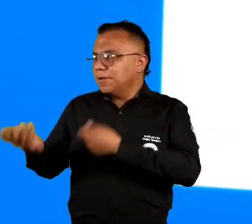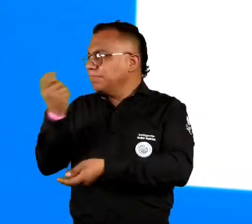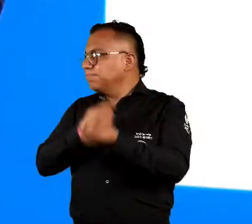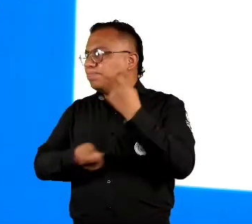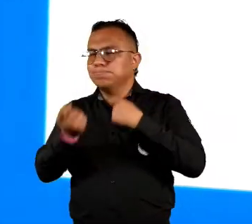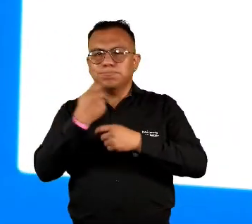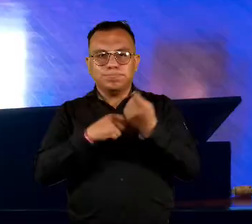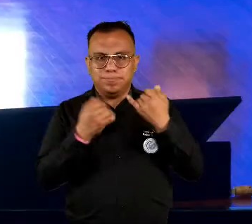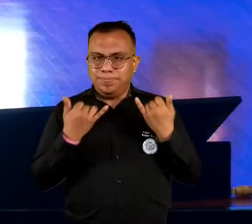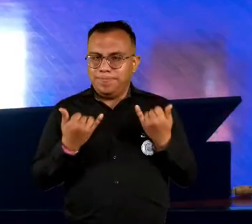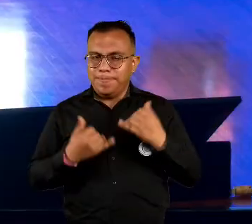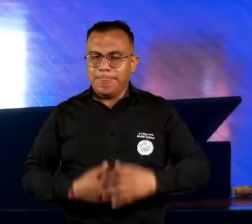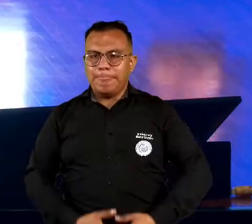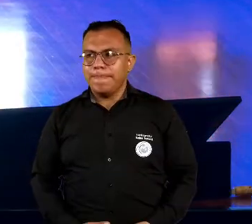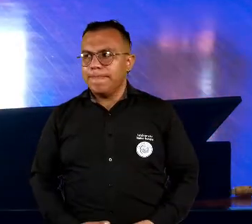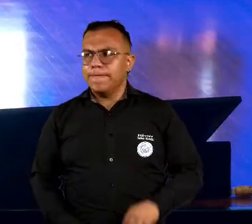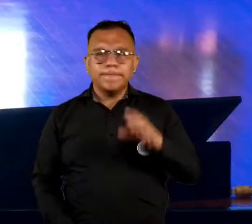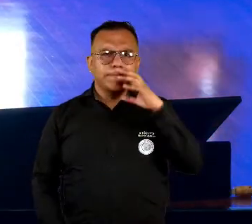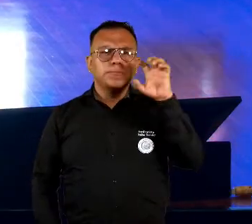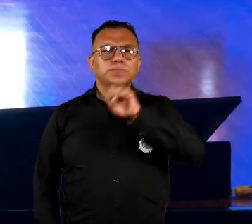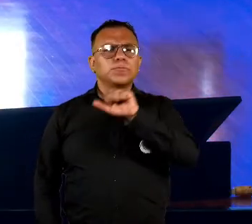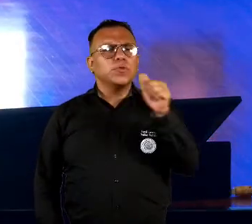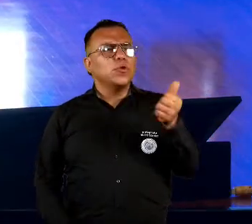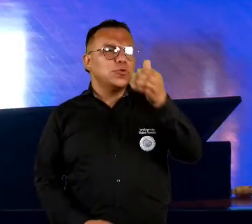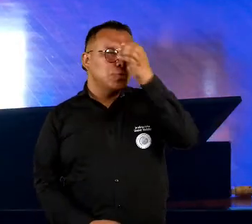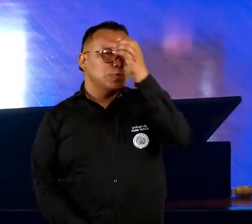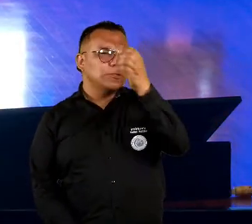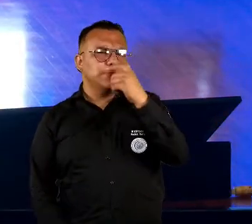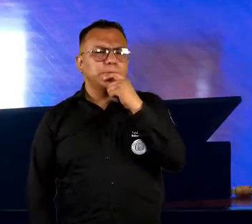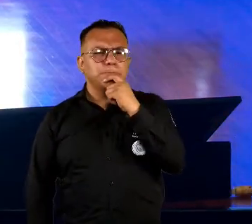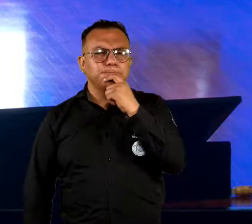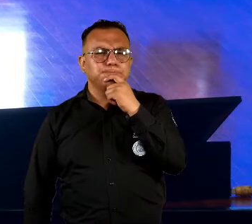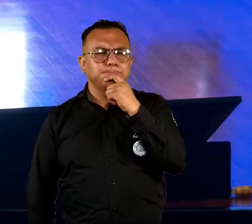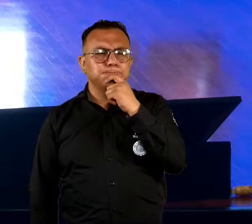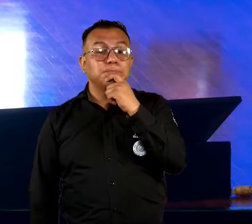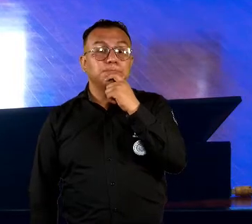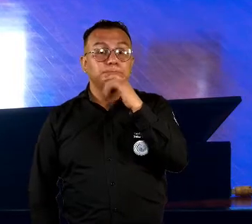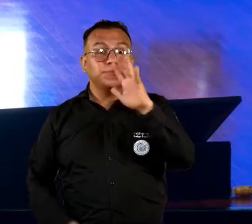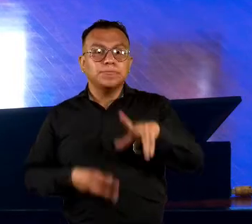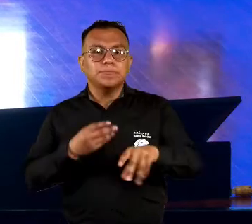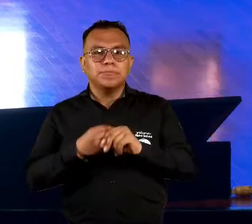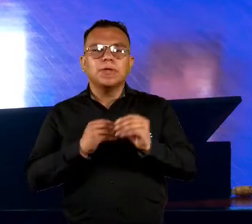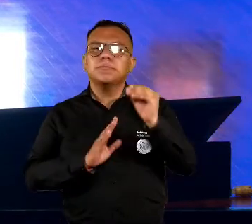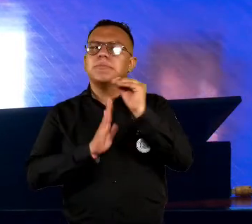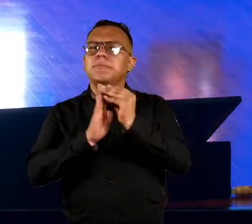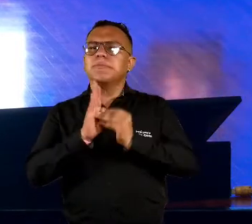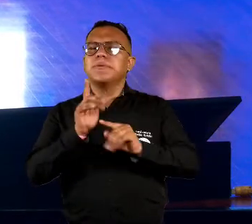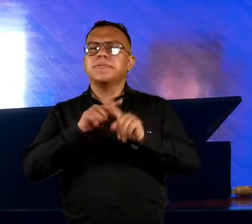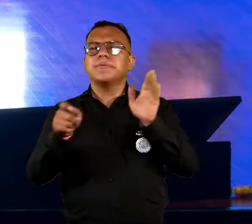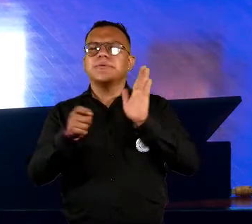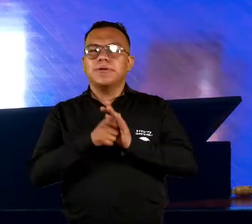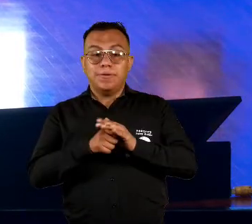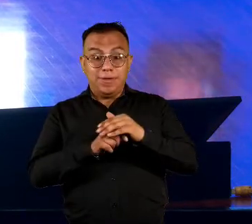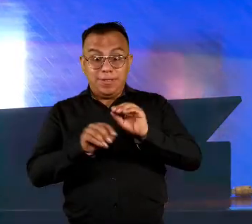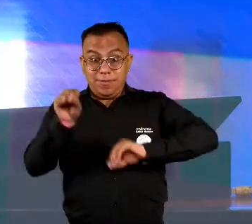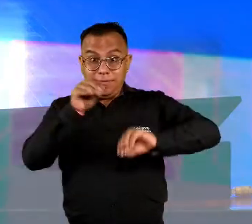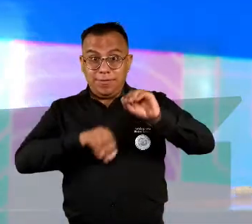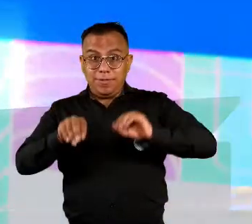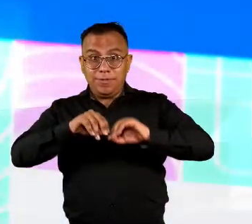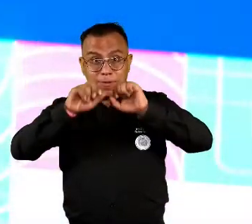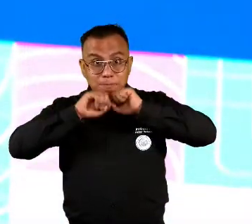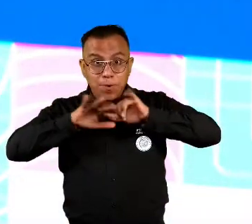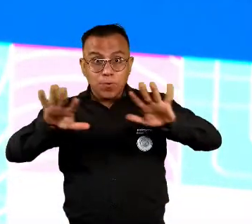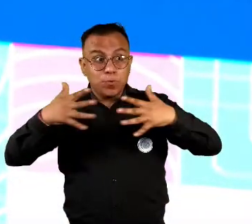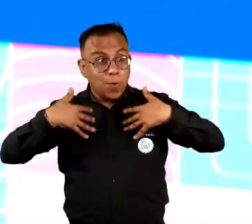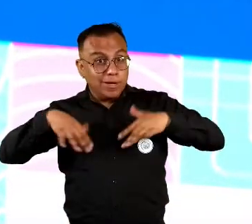mercado Y qué otro concepto que sumarle a esto que no todos los publishers publican